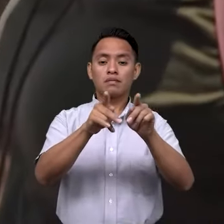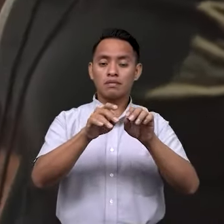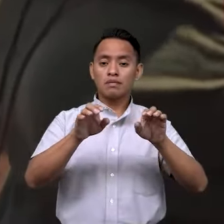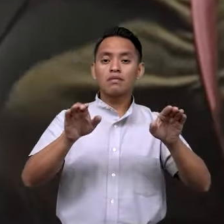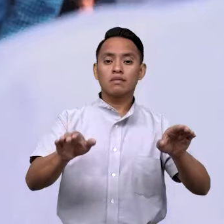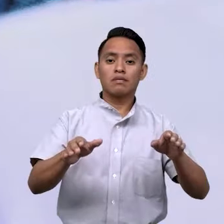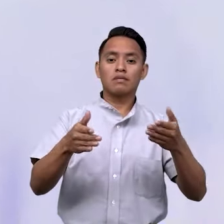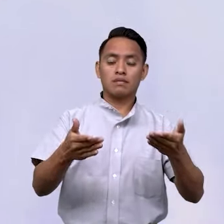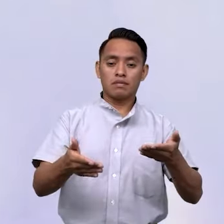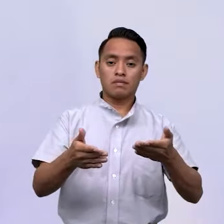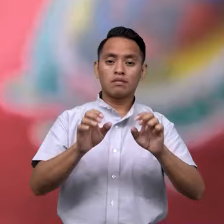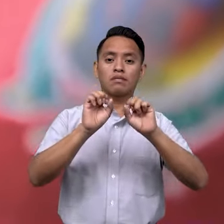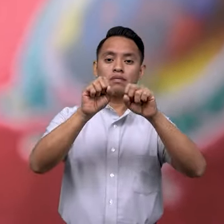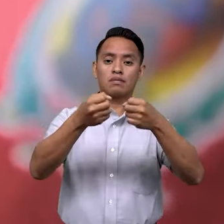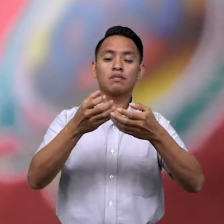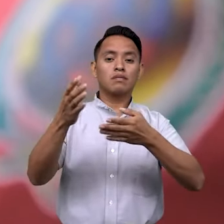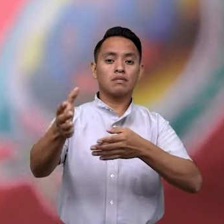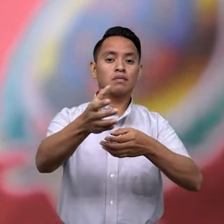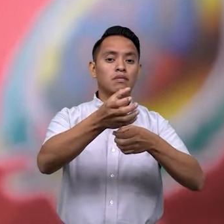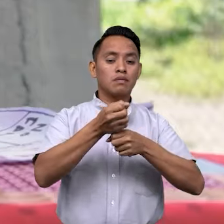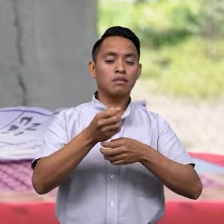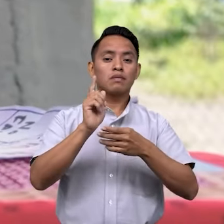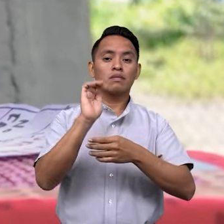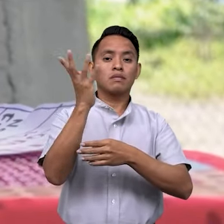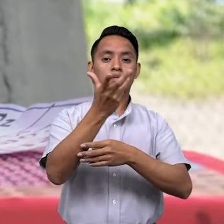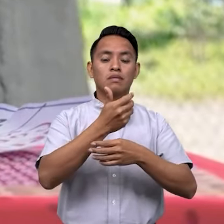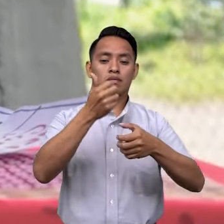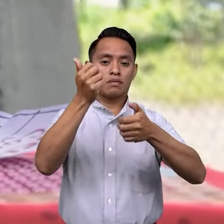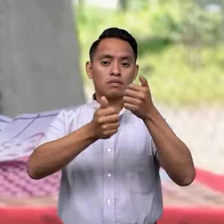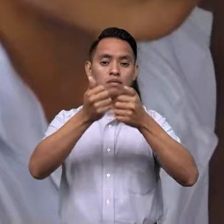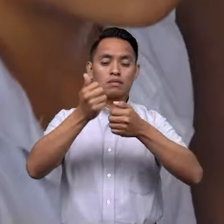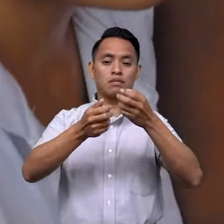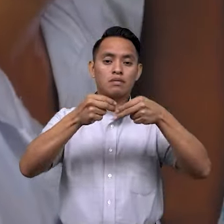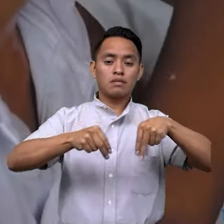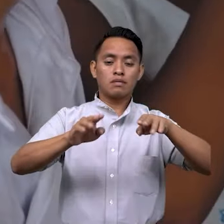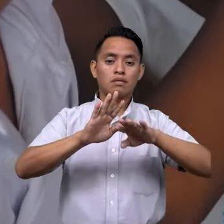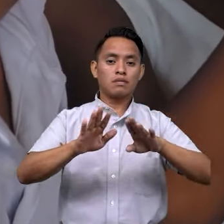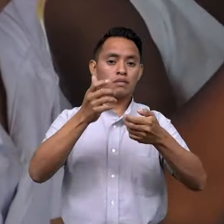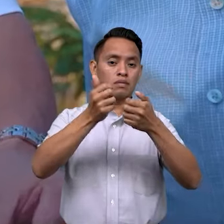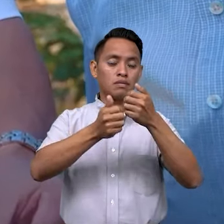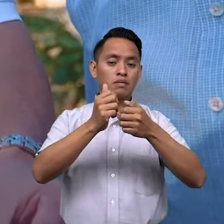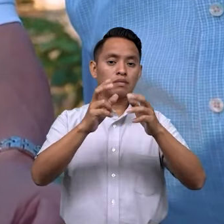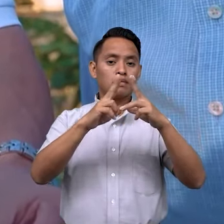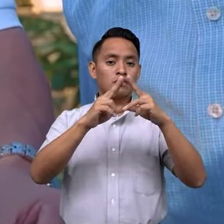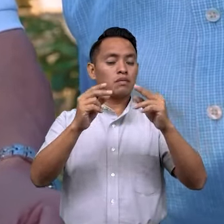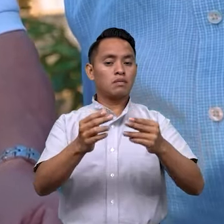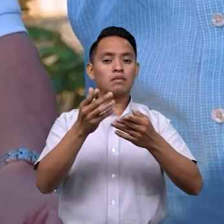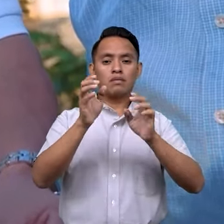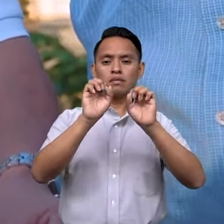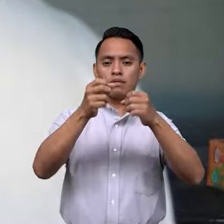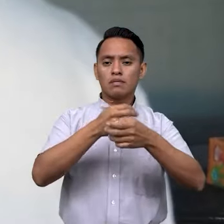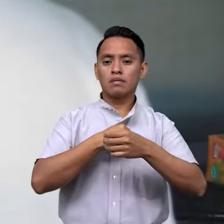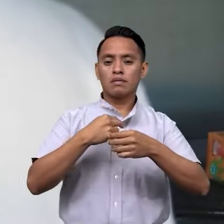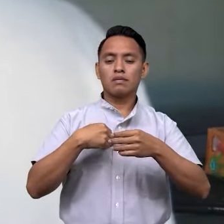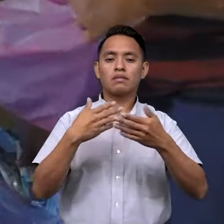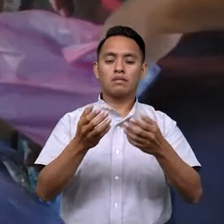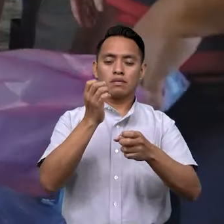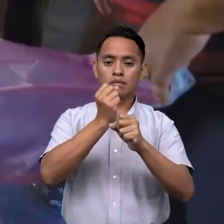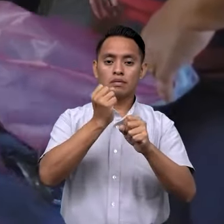plan donde podamos ganarles a todos los fenómenos que afectan al país. Esto lo podemos hacer